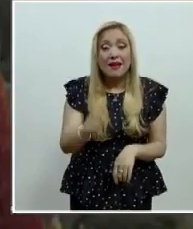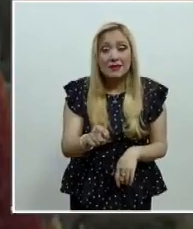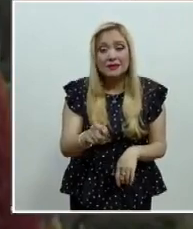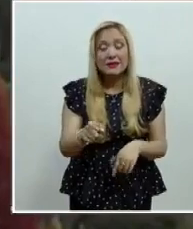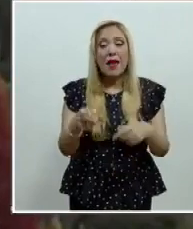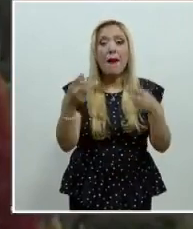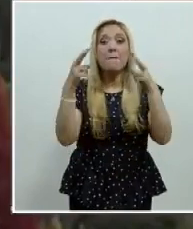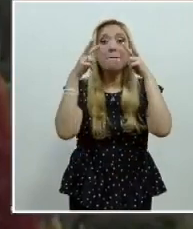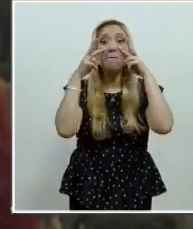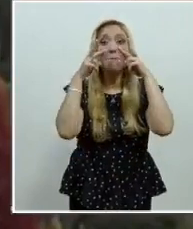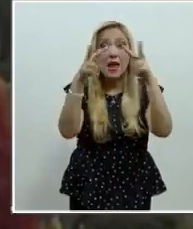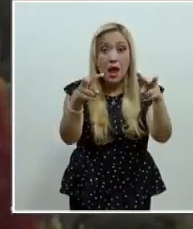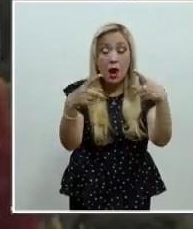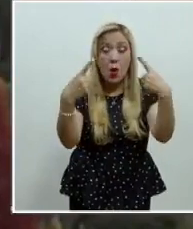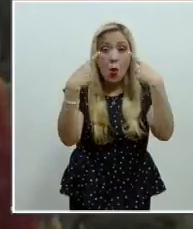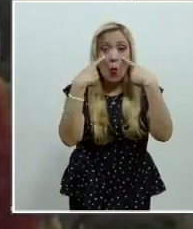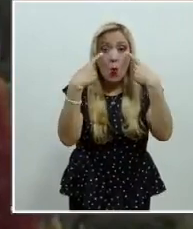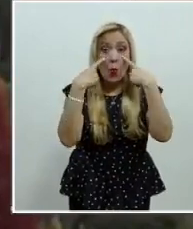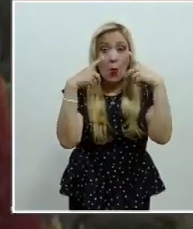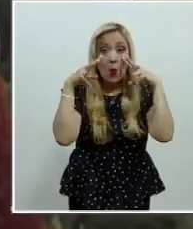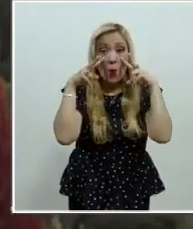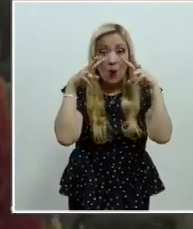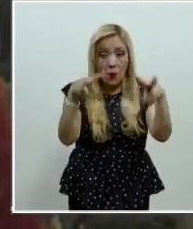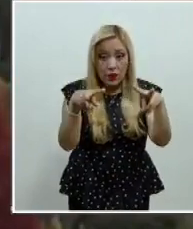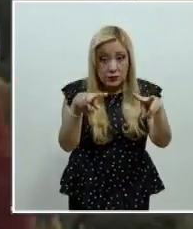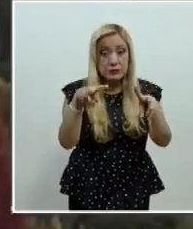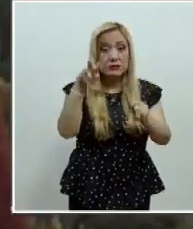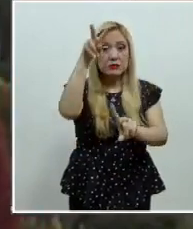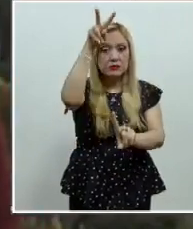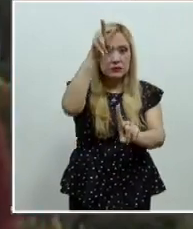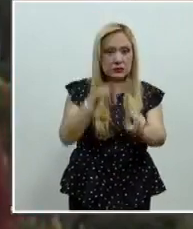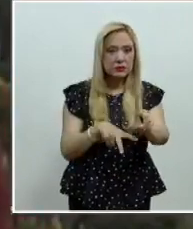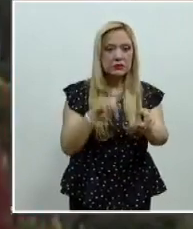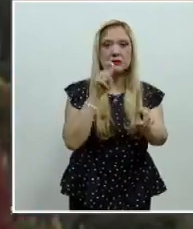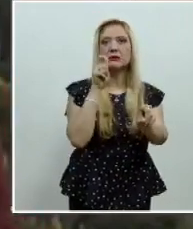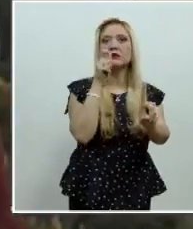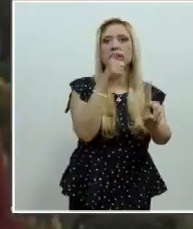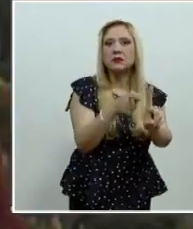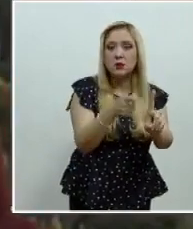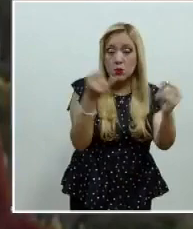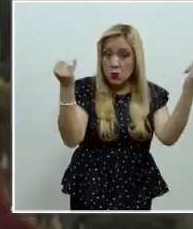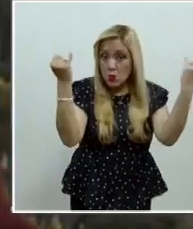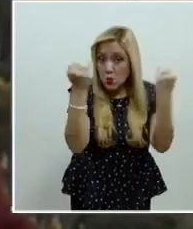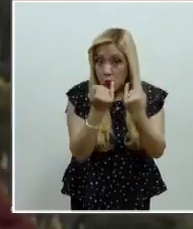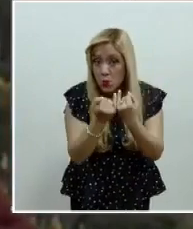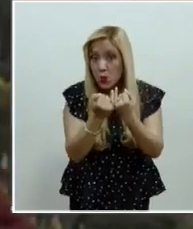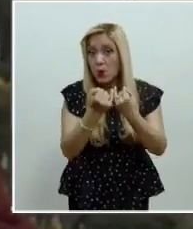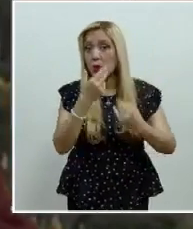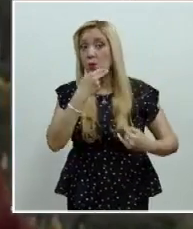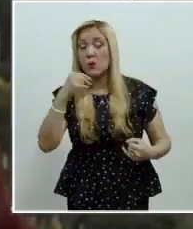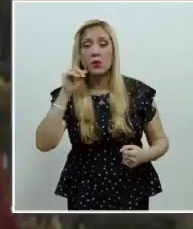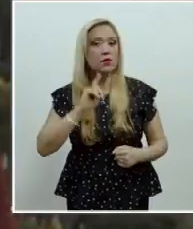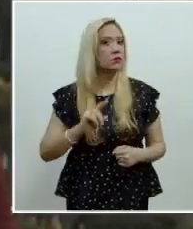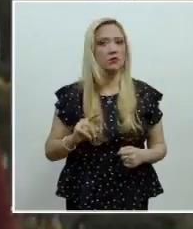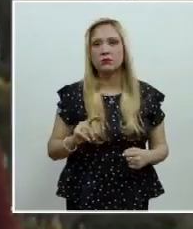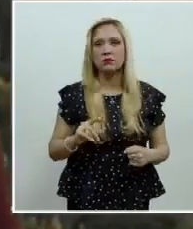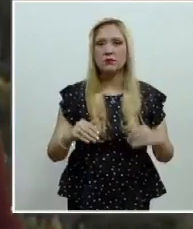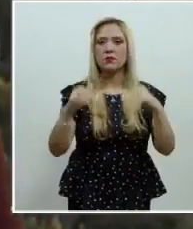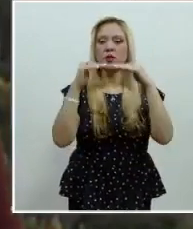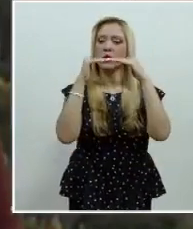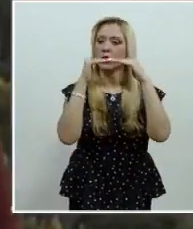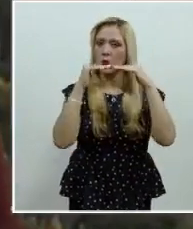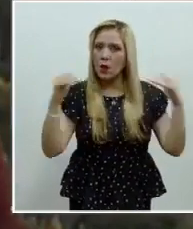es indispensable en términos de garantizar el principio de igualdad desde la perspectiva, desde luego, del derecho a